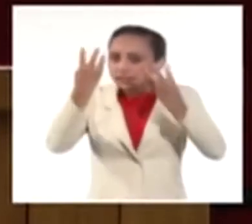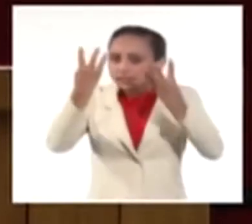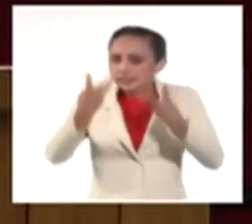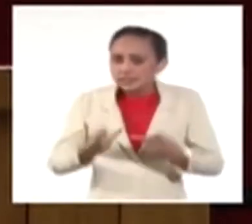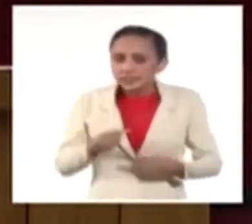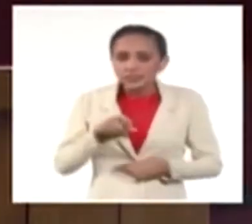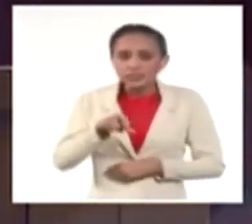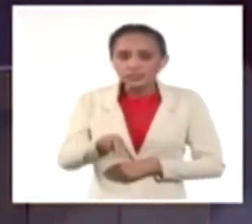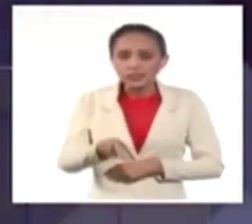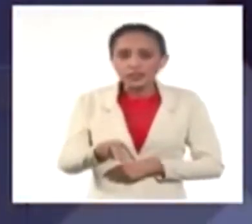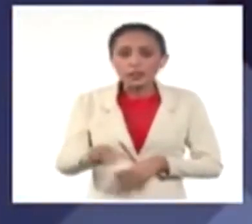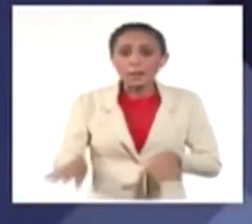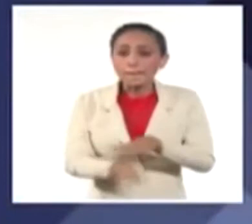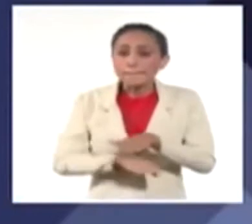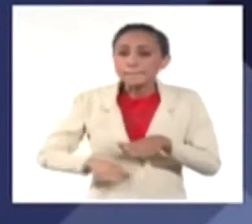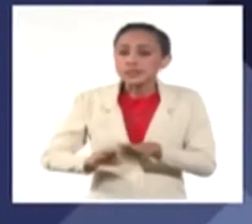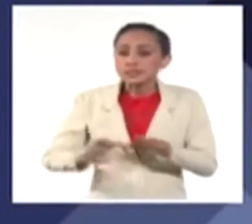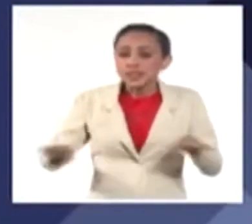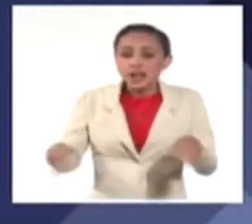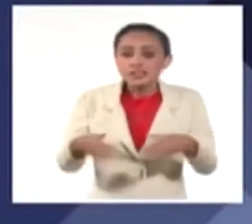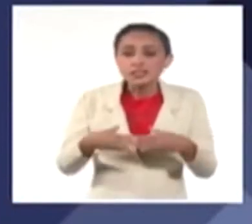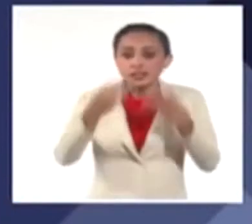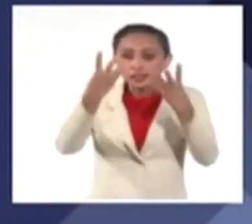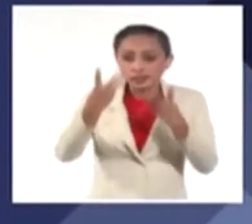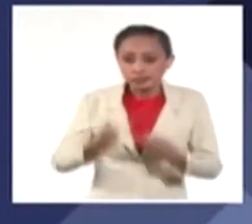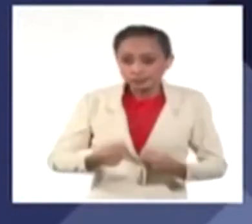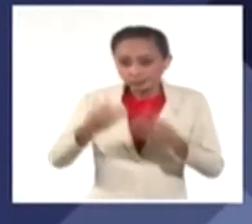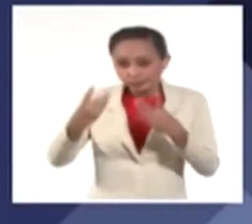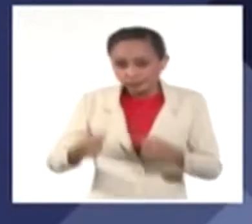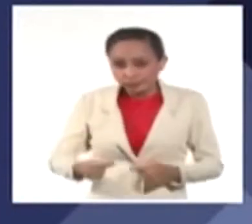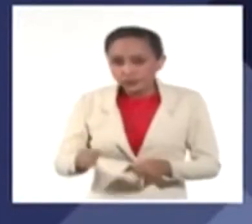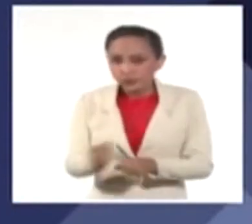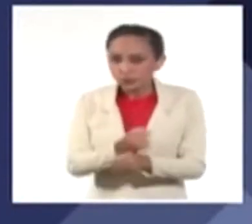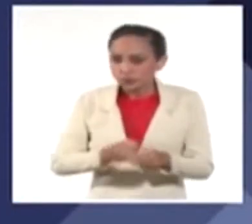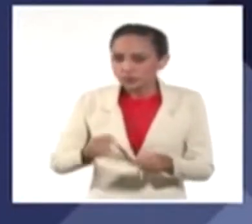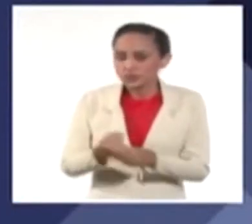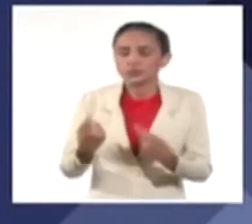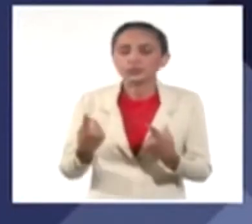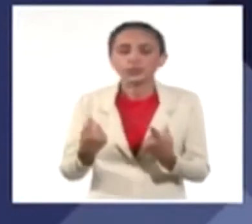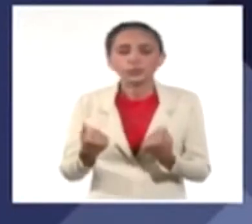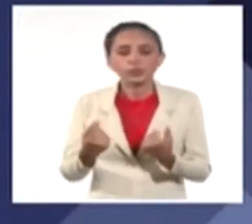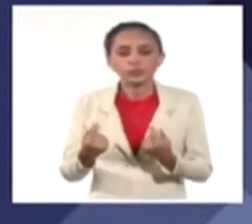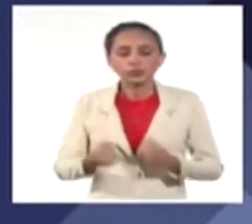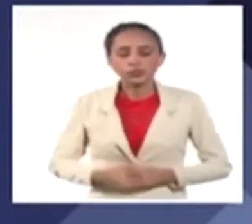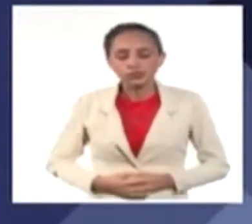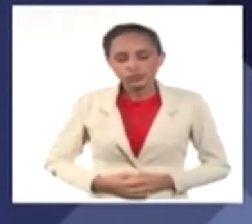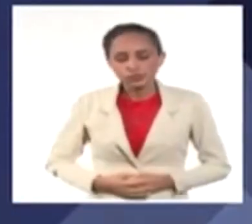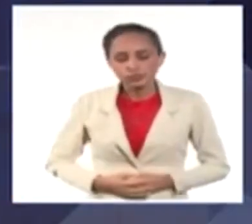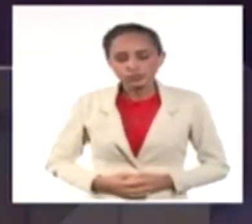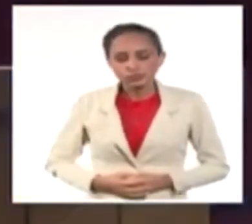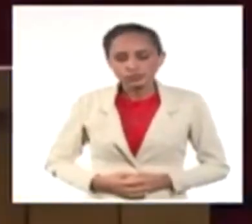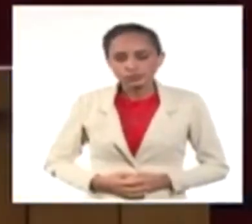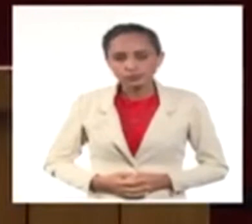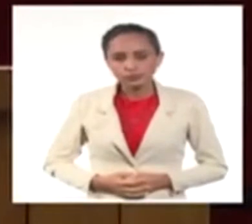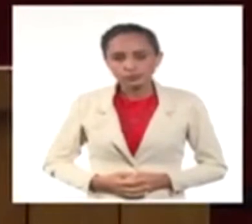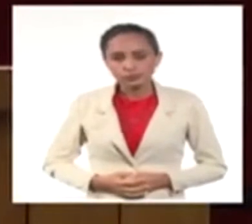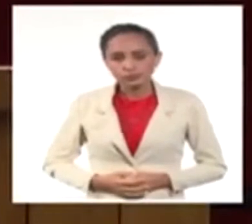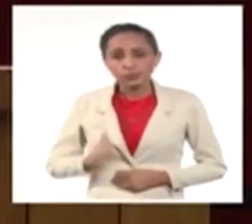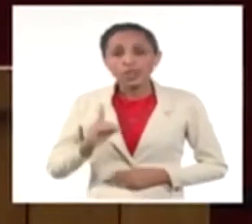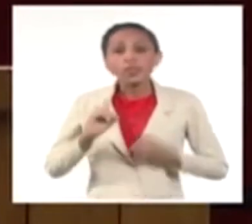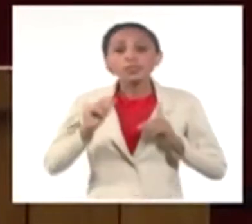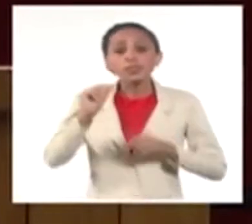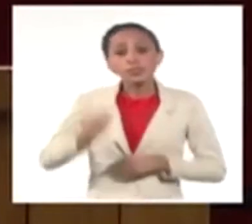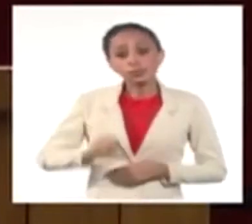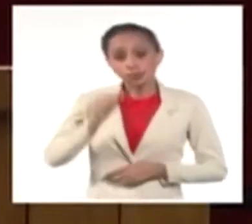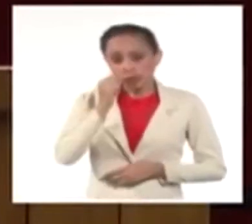con base al cierre contable de la ejecución presupuestaria. Diputadas y diputados, el